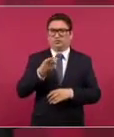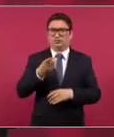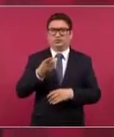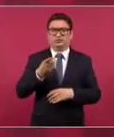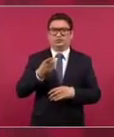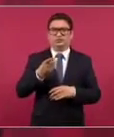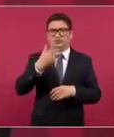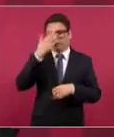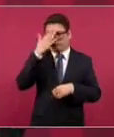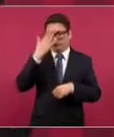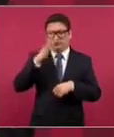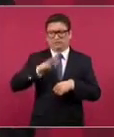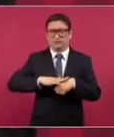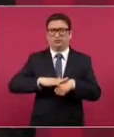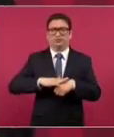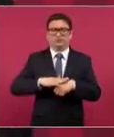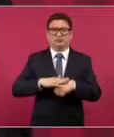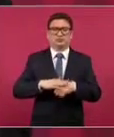memoriales de